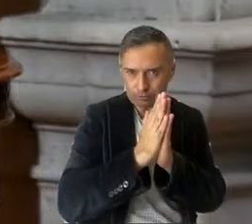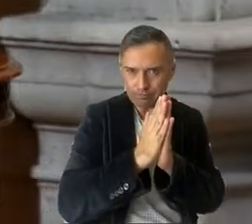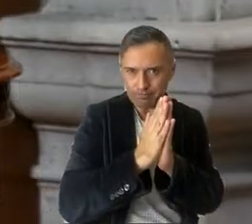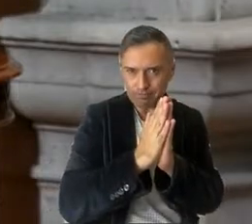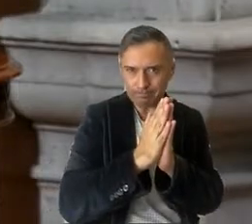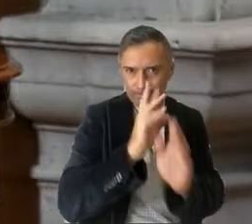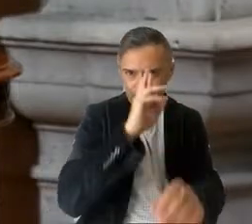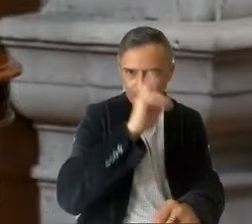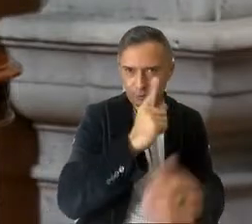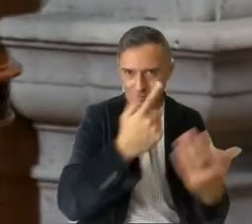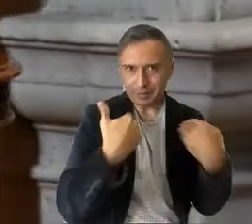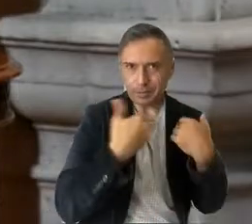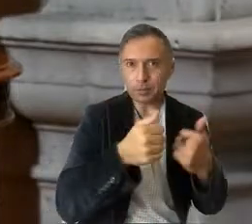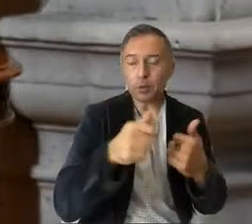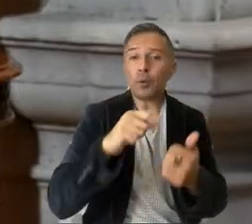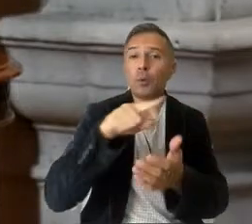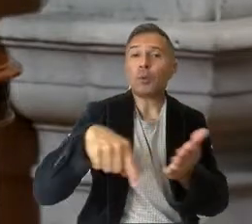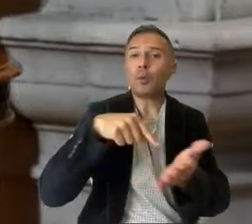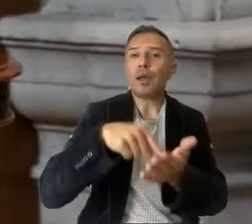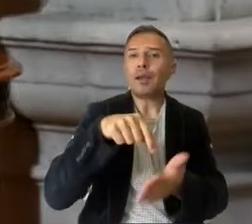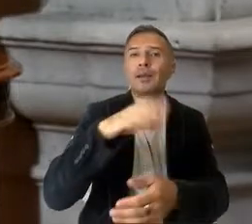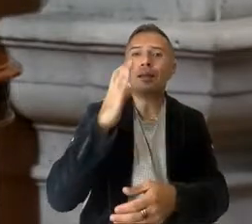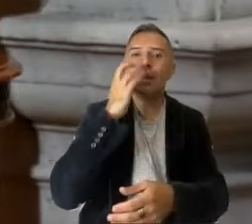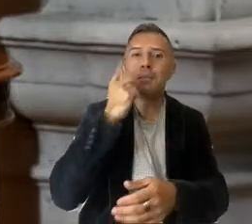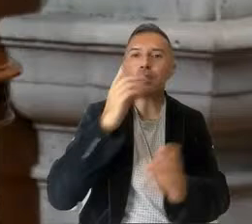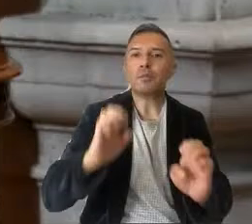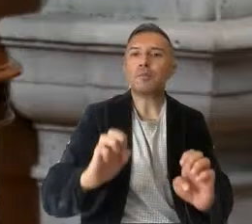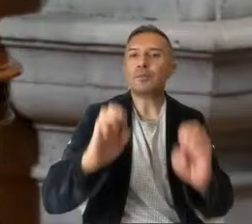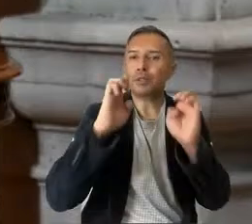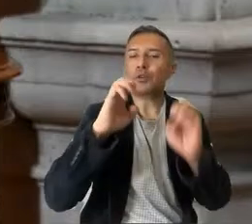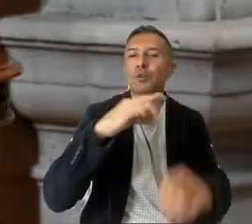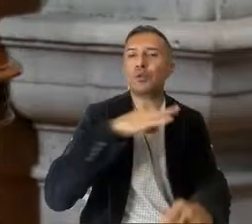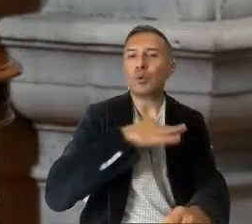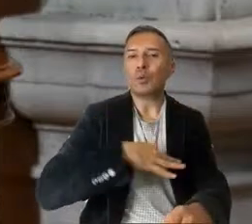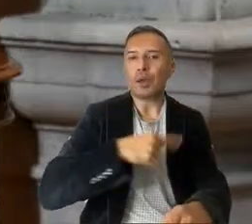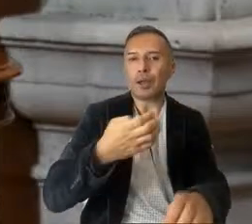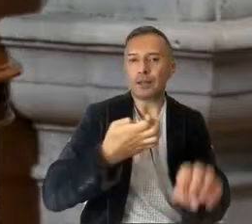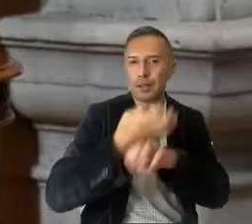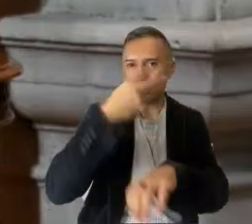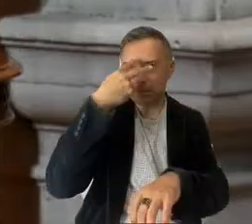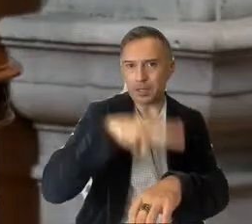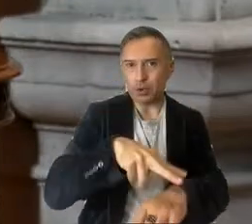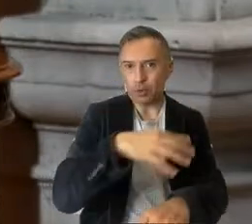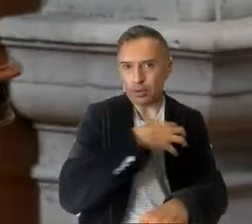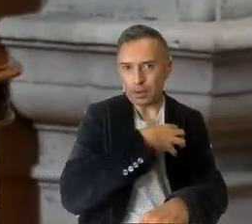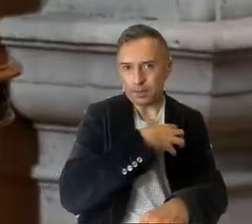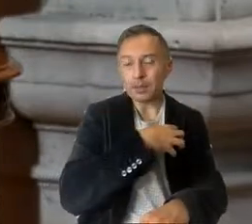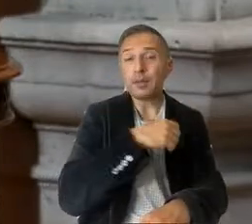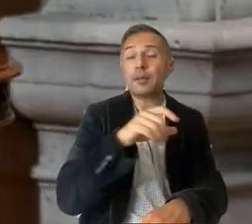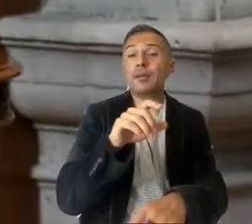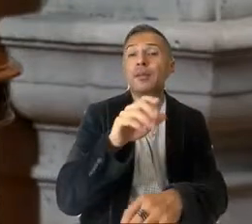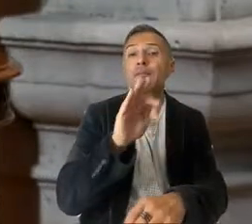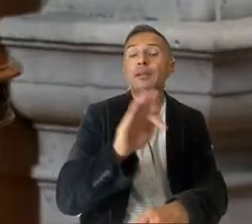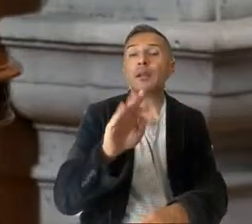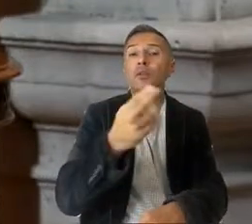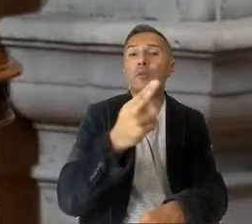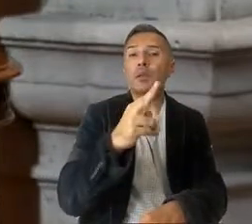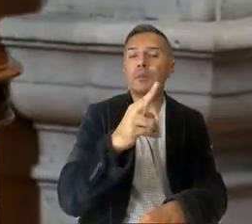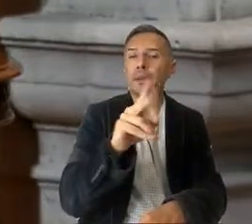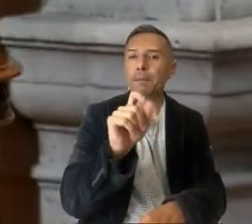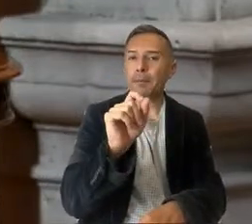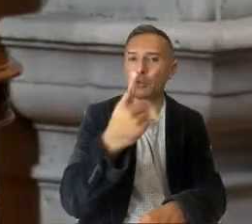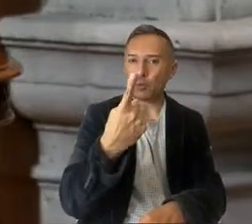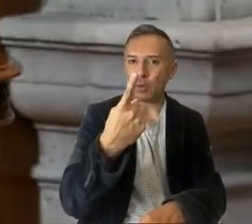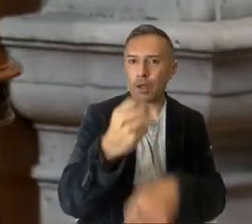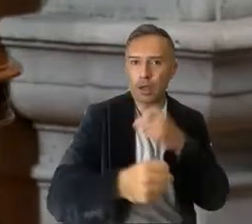consideración. Palacio del Poder Ejecutivo en la ciudad de Toluca de Lerdo, capital del Estado de México, a los 21 días del mes de noviembre